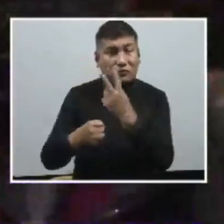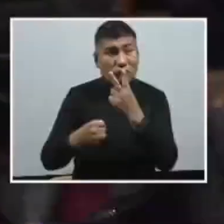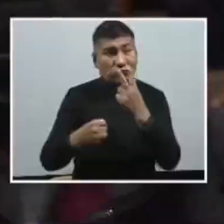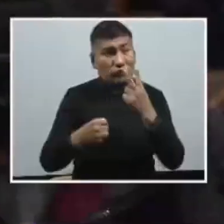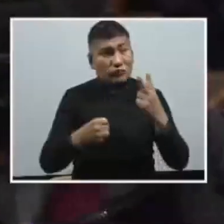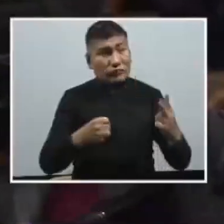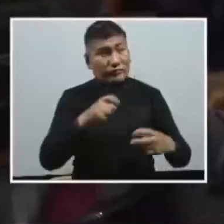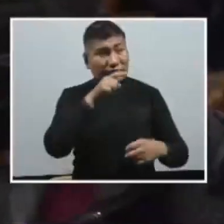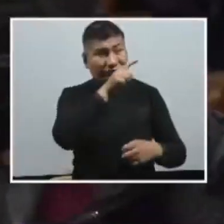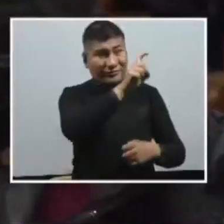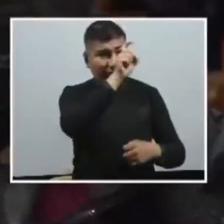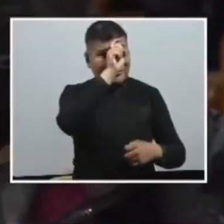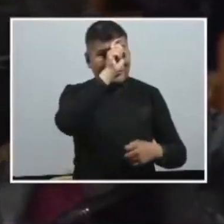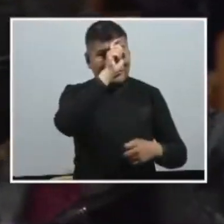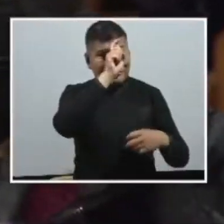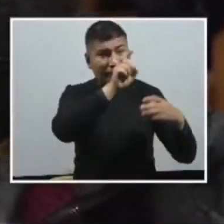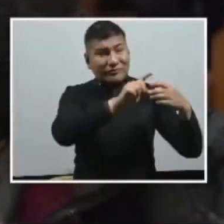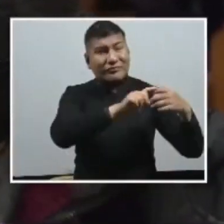extranjeros.